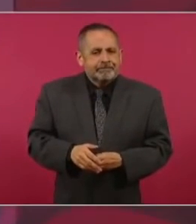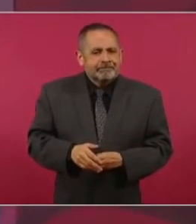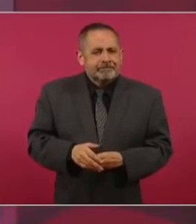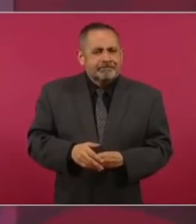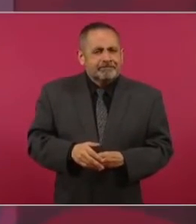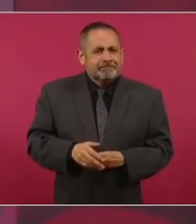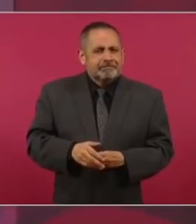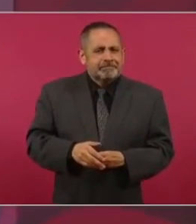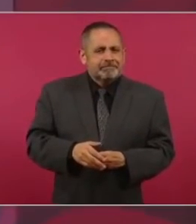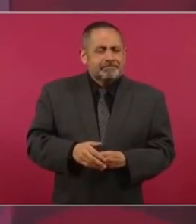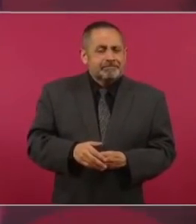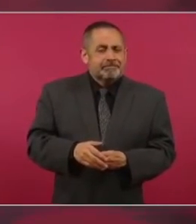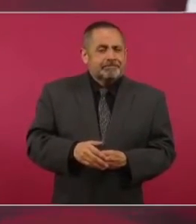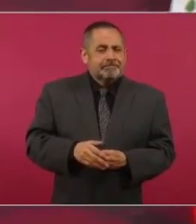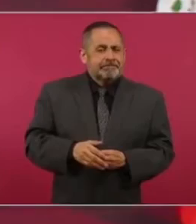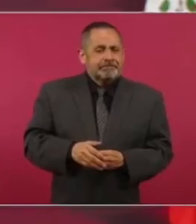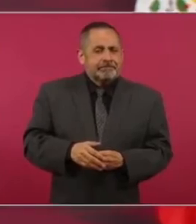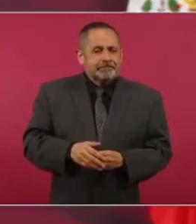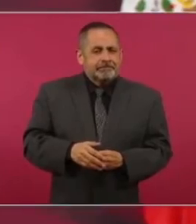por